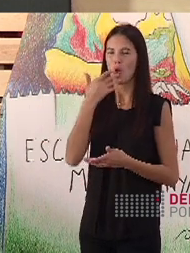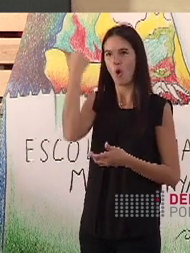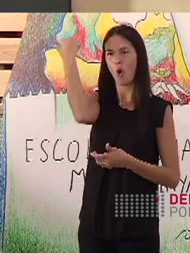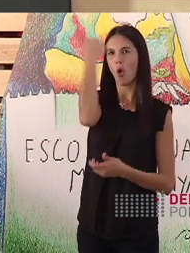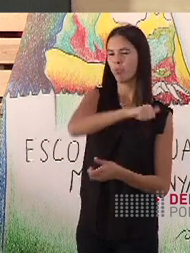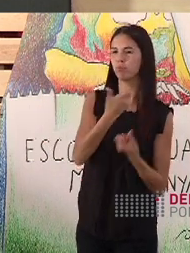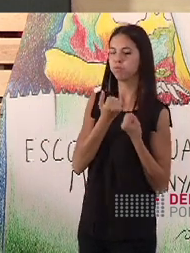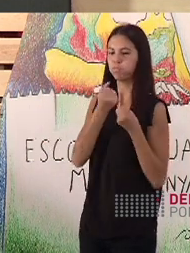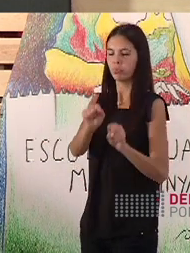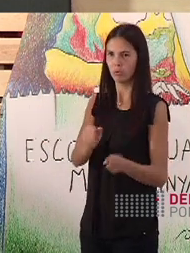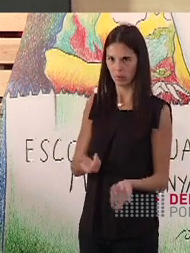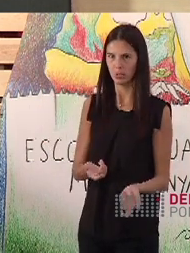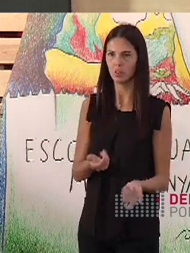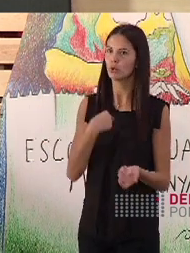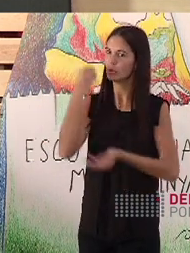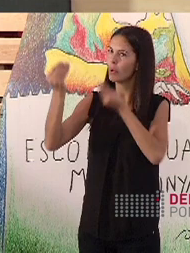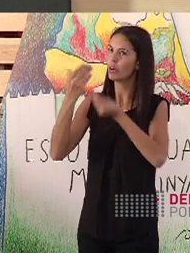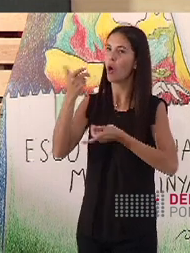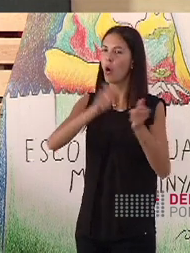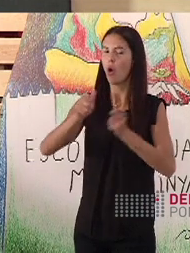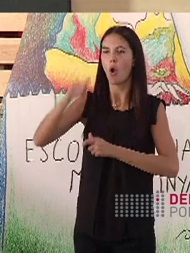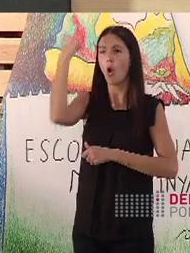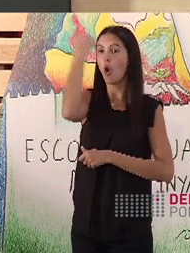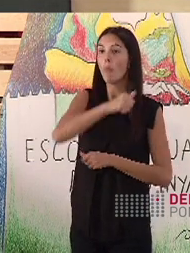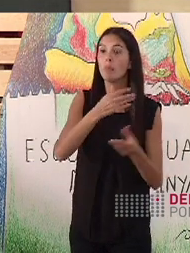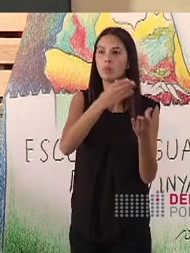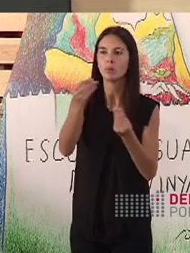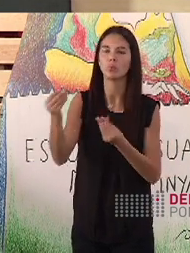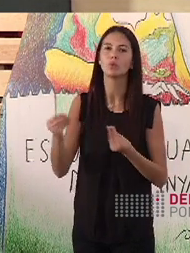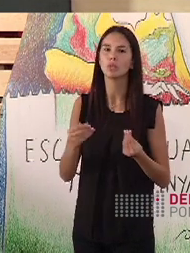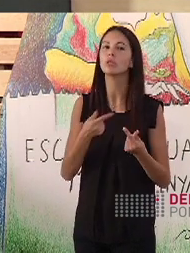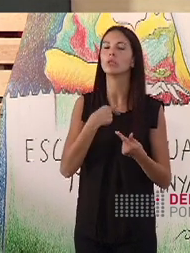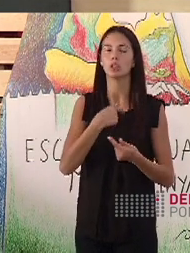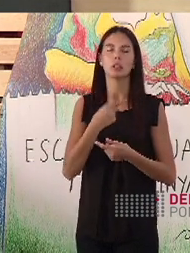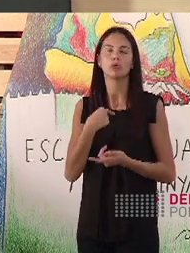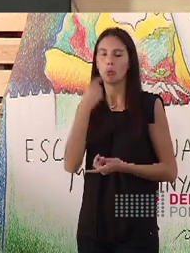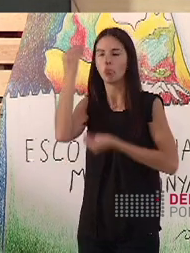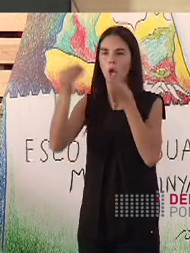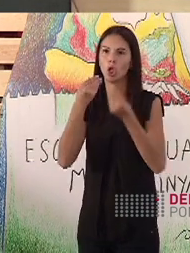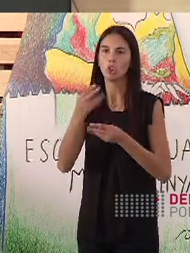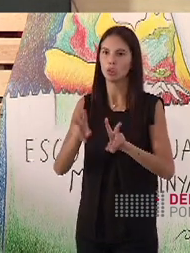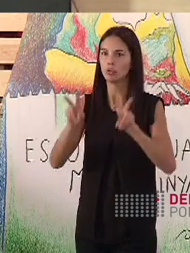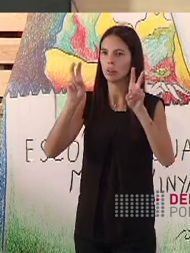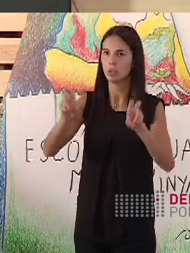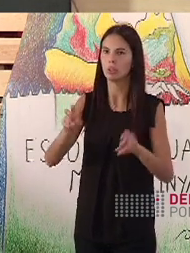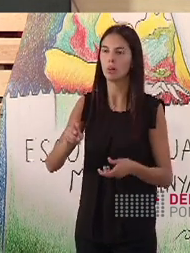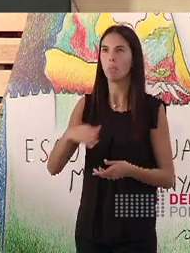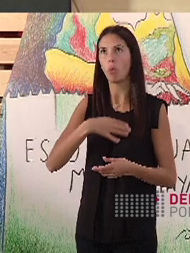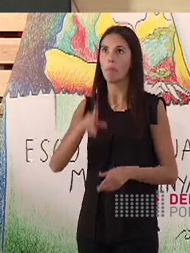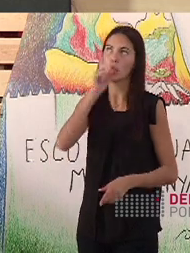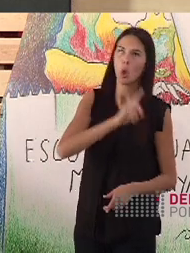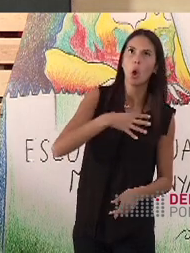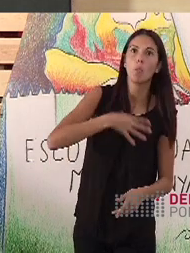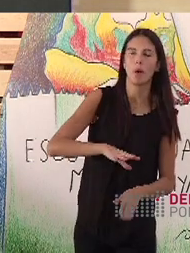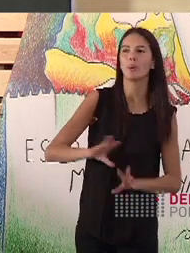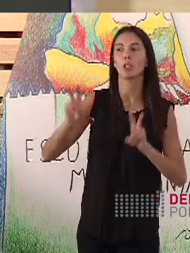O sea, creo que hay muchos hombres que, bueno, estarían dispuestos a que la prostitución, estarían dispuestos a, pero la pornografía no se la toques.